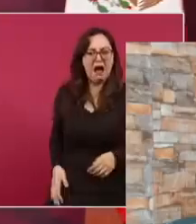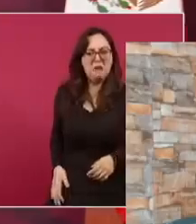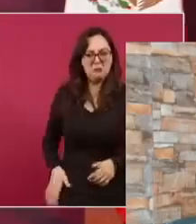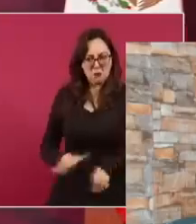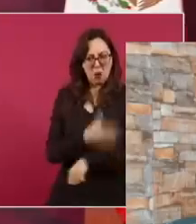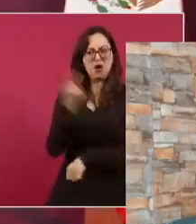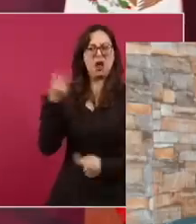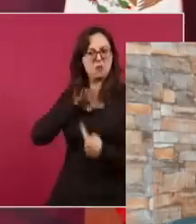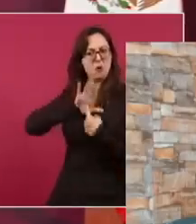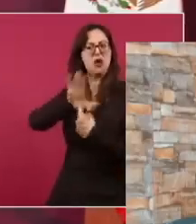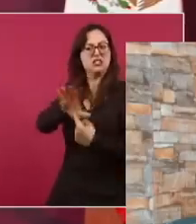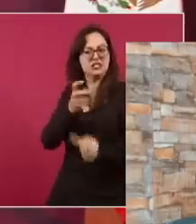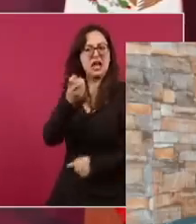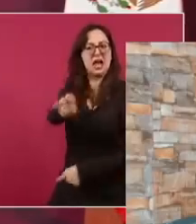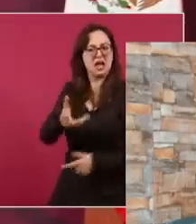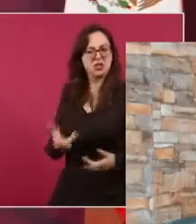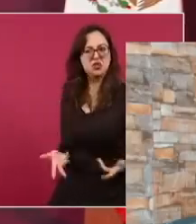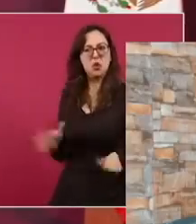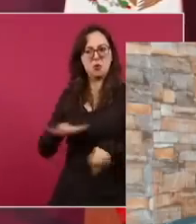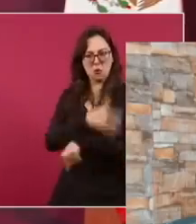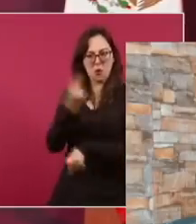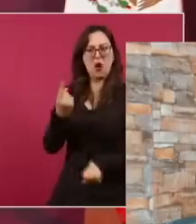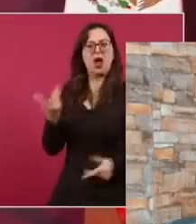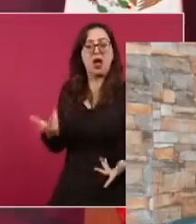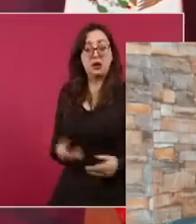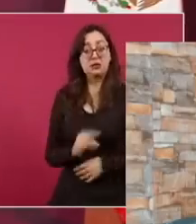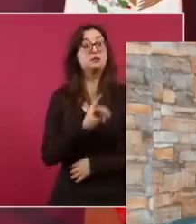exhibe. No, pero lo hace como denuncia.